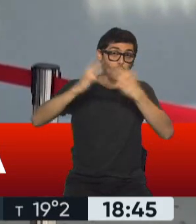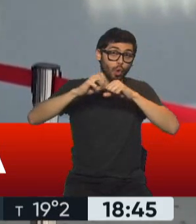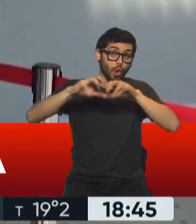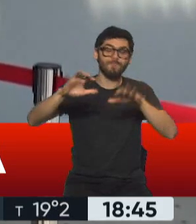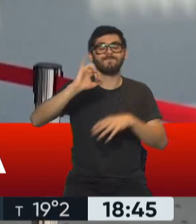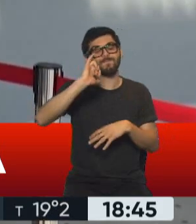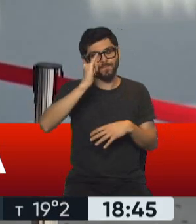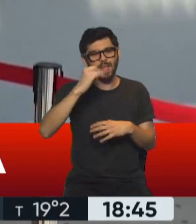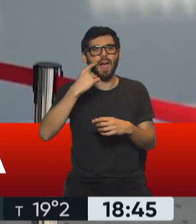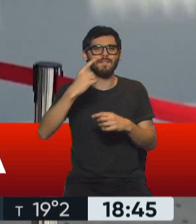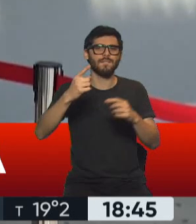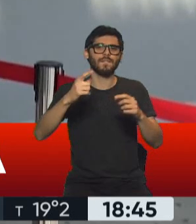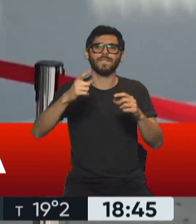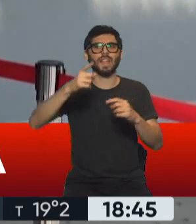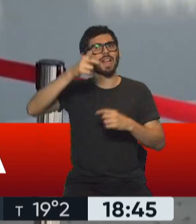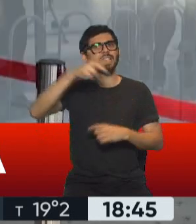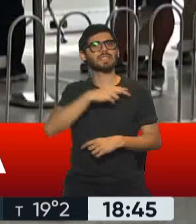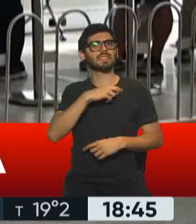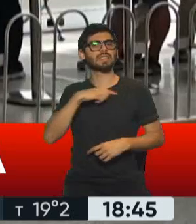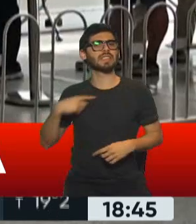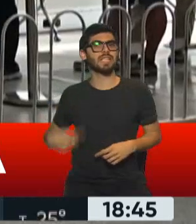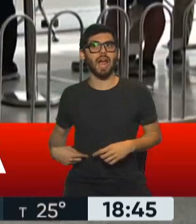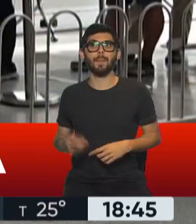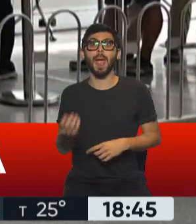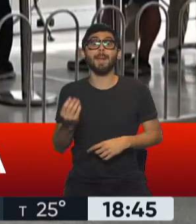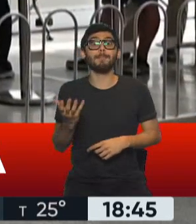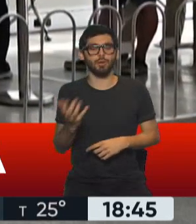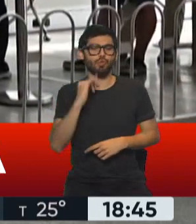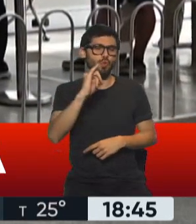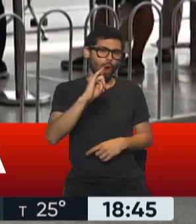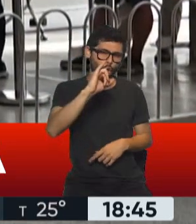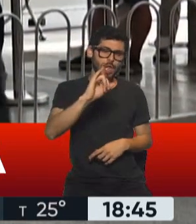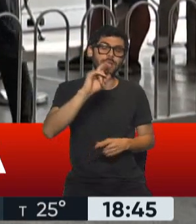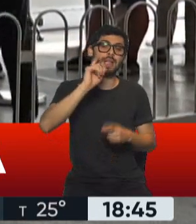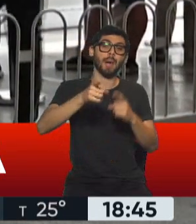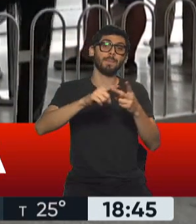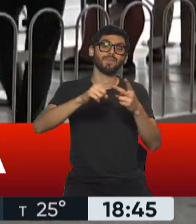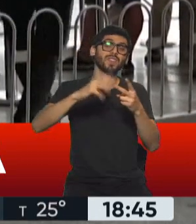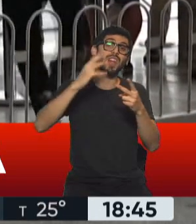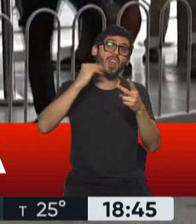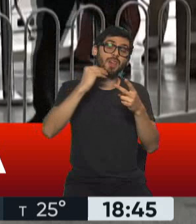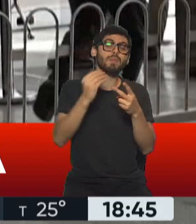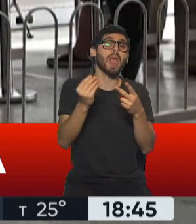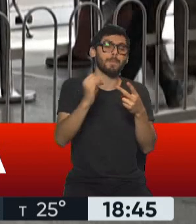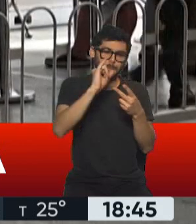a dar algunos números de lo que sucede en China. Me ha quedado unos números sobre lo que ha sucedido en Gran Bretaña, que es